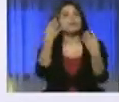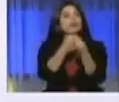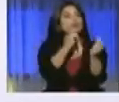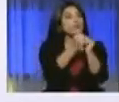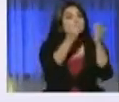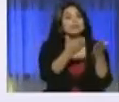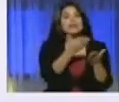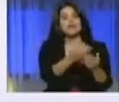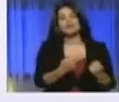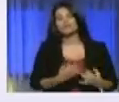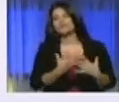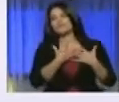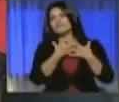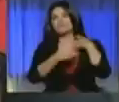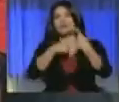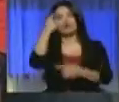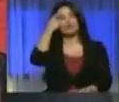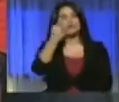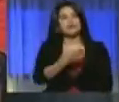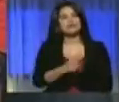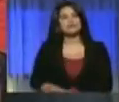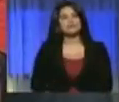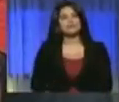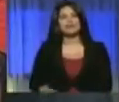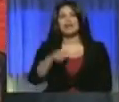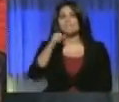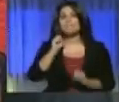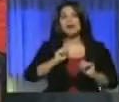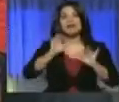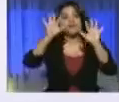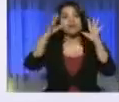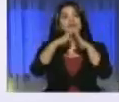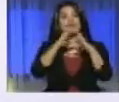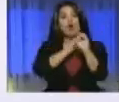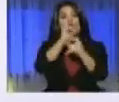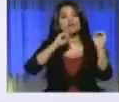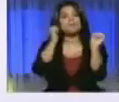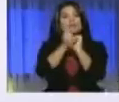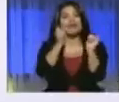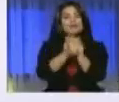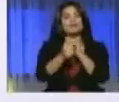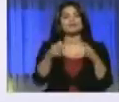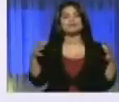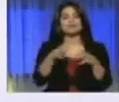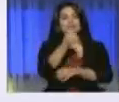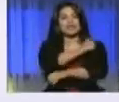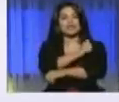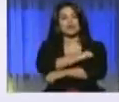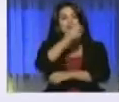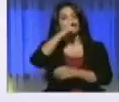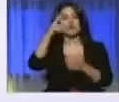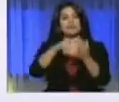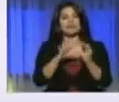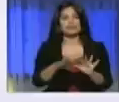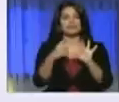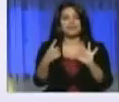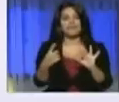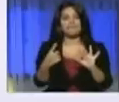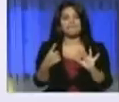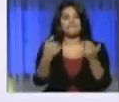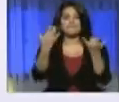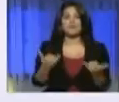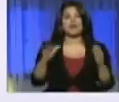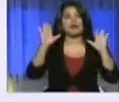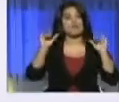inspiran día por día en estas maravillosas Olimpiadas de Río 2016. Vamos a despedir